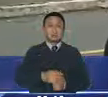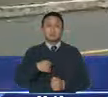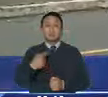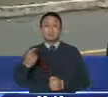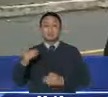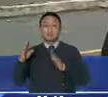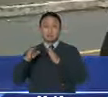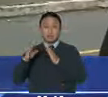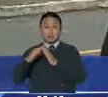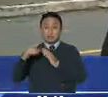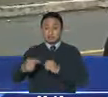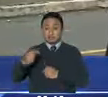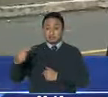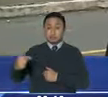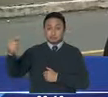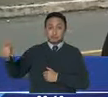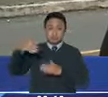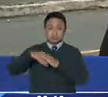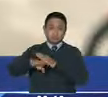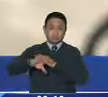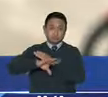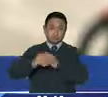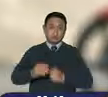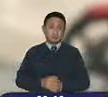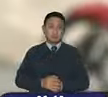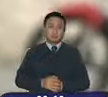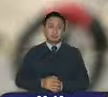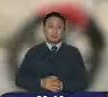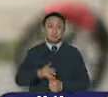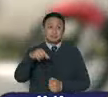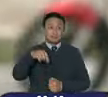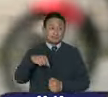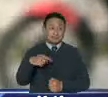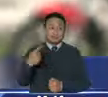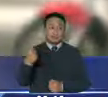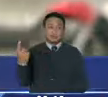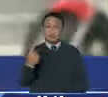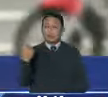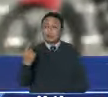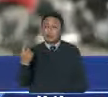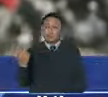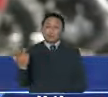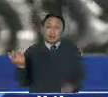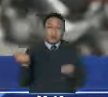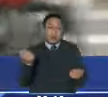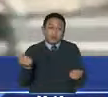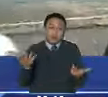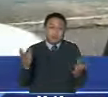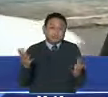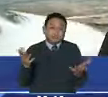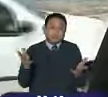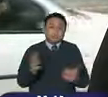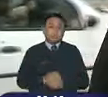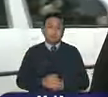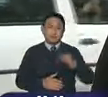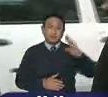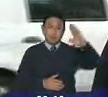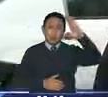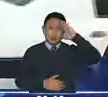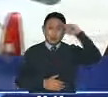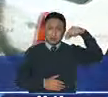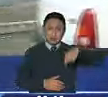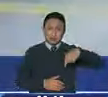de la otra vecina, han entrado a robar. Se sienten desprotegidos. Dicen que control no existe. Los policías